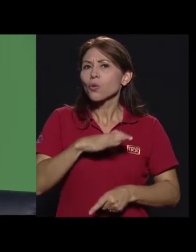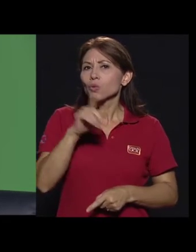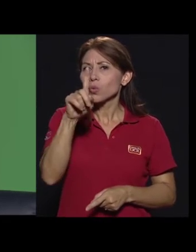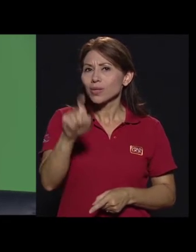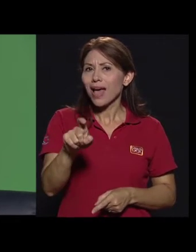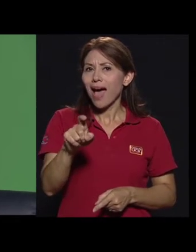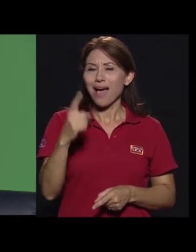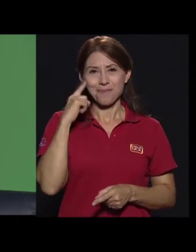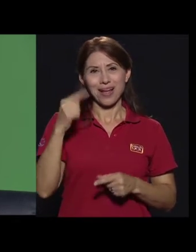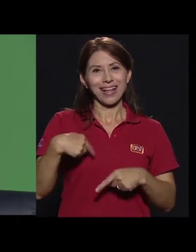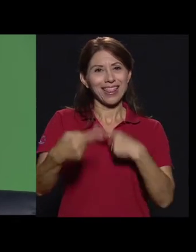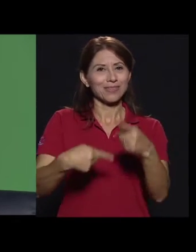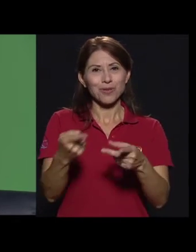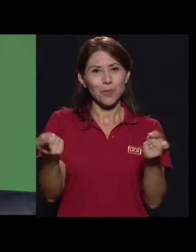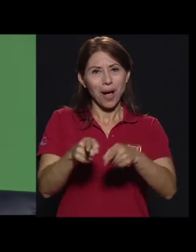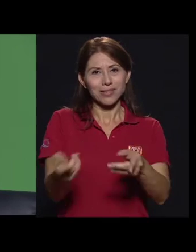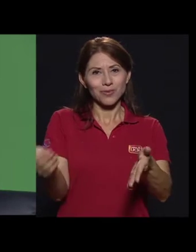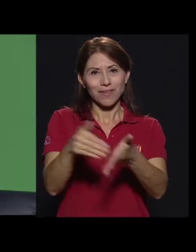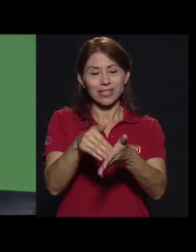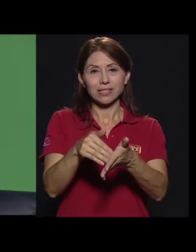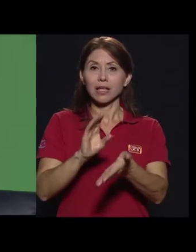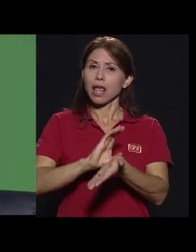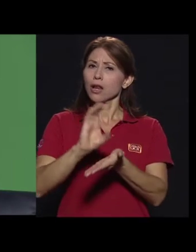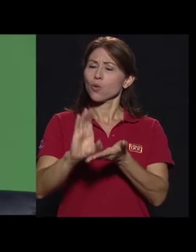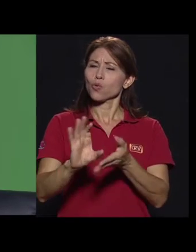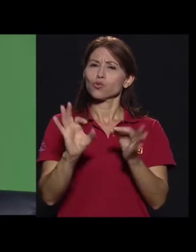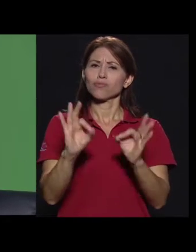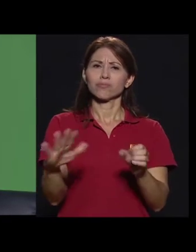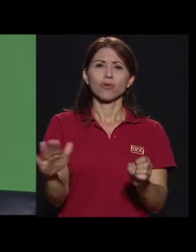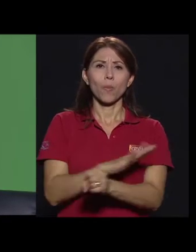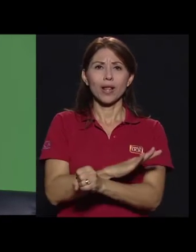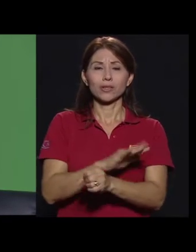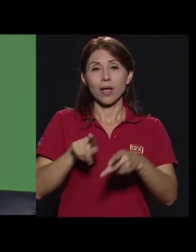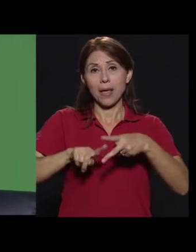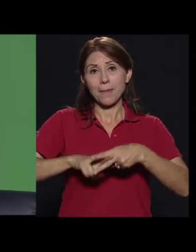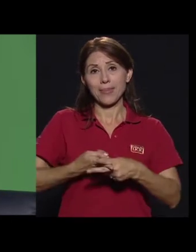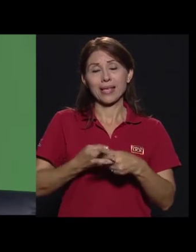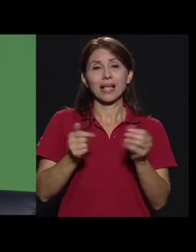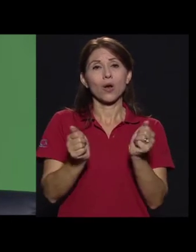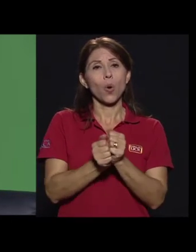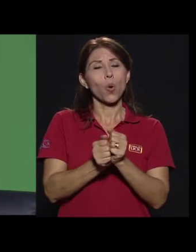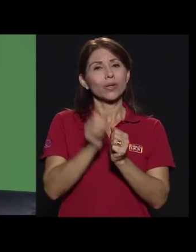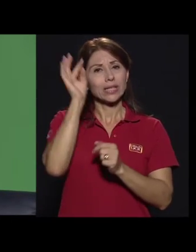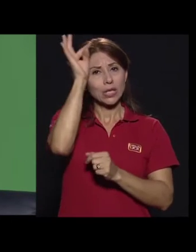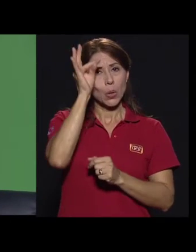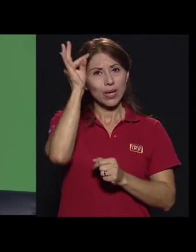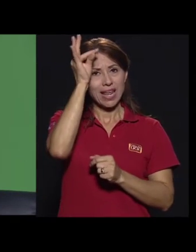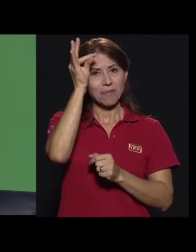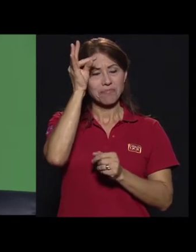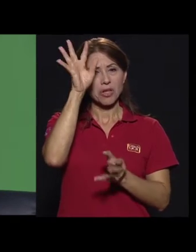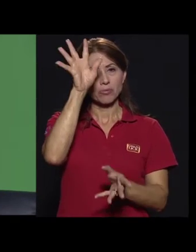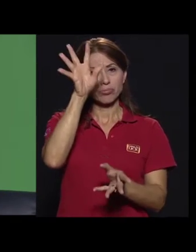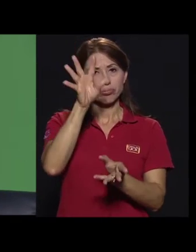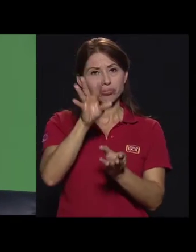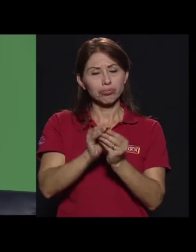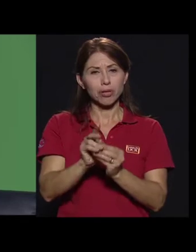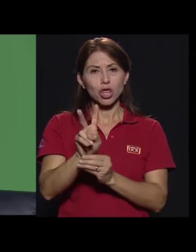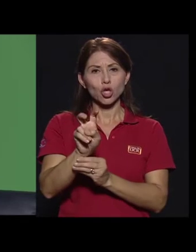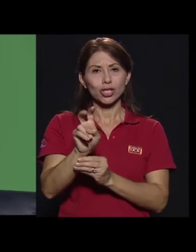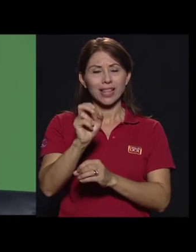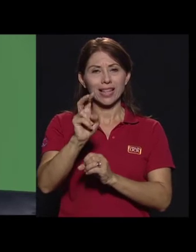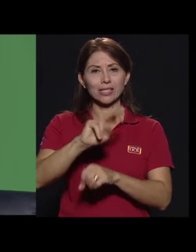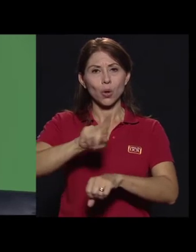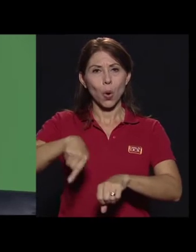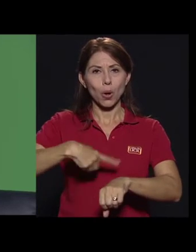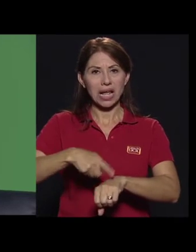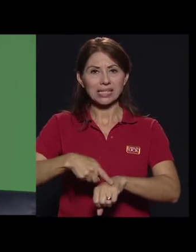El curso, bueno, es un curso muy completo, que empieza con la parte teórica, dura 200 horas, es aproximadamente